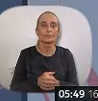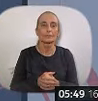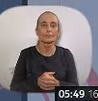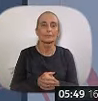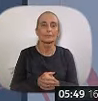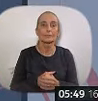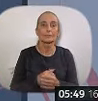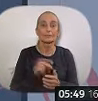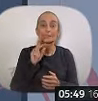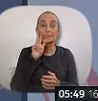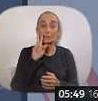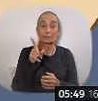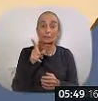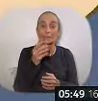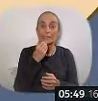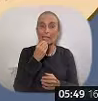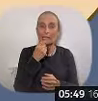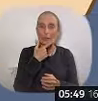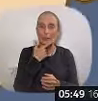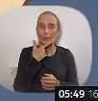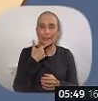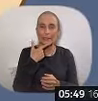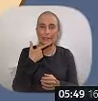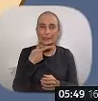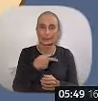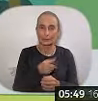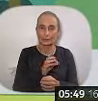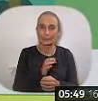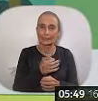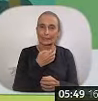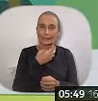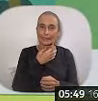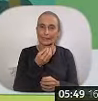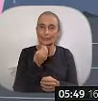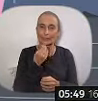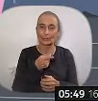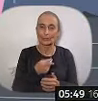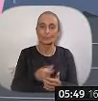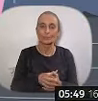¡Vamos! ¡Mira el rico Frisky Beats! ¡Tú sabes que lo quieres!